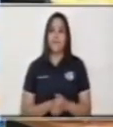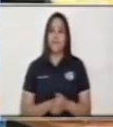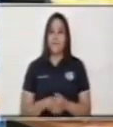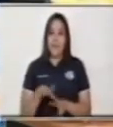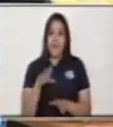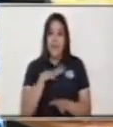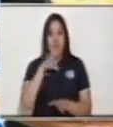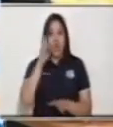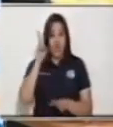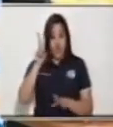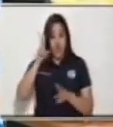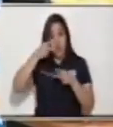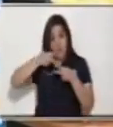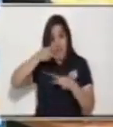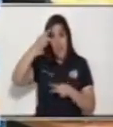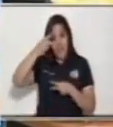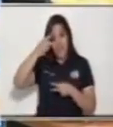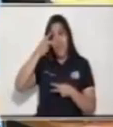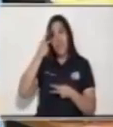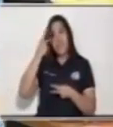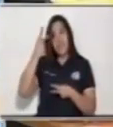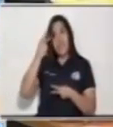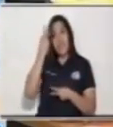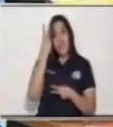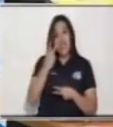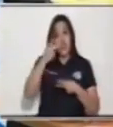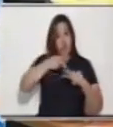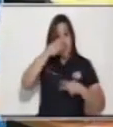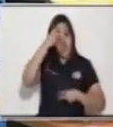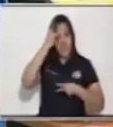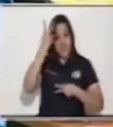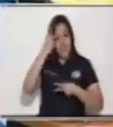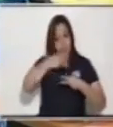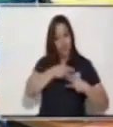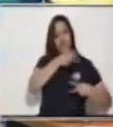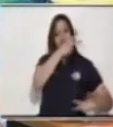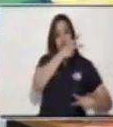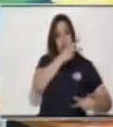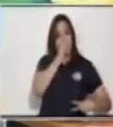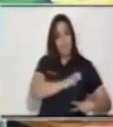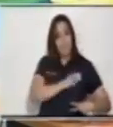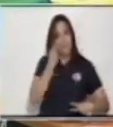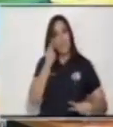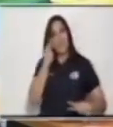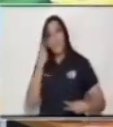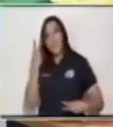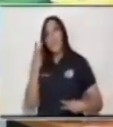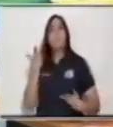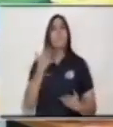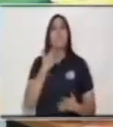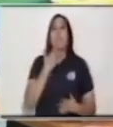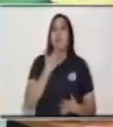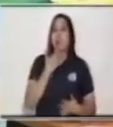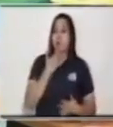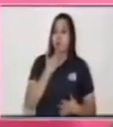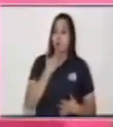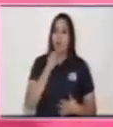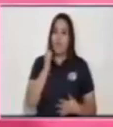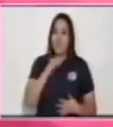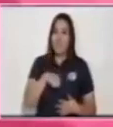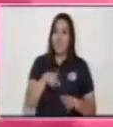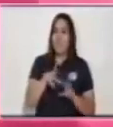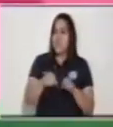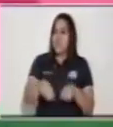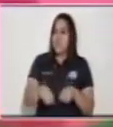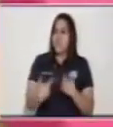Tengo dos ventanas aquí, dos ventanas acá y dos ventanas acá. Fíjate que lo estoy haciendo por color. Tú pudiste